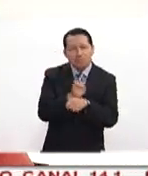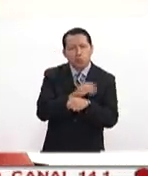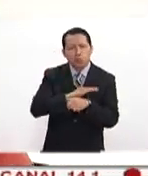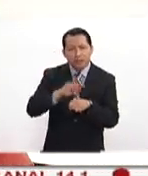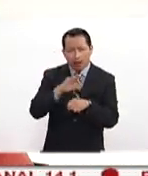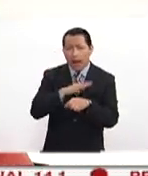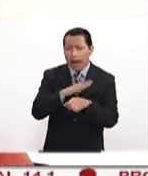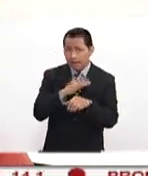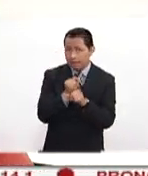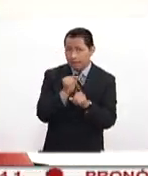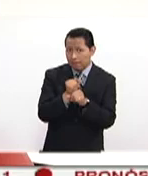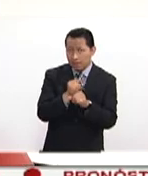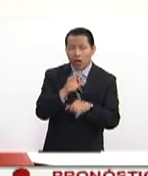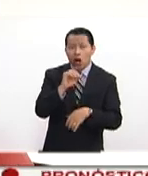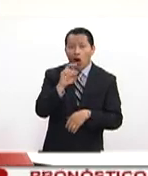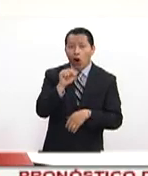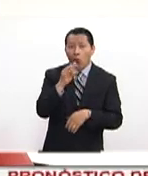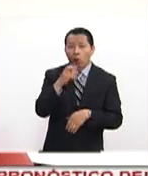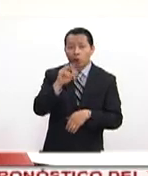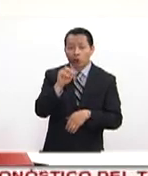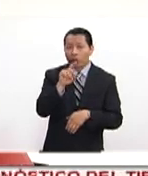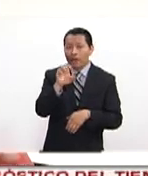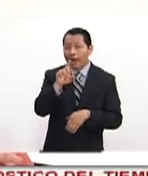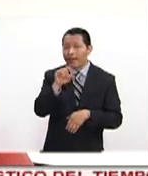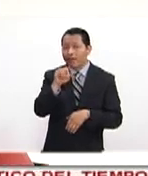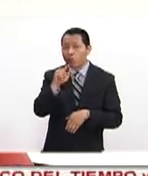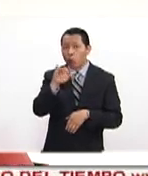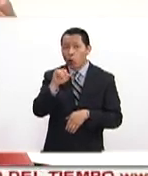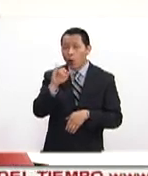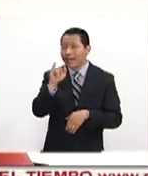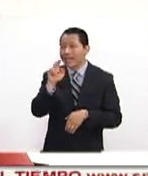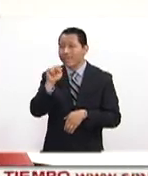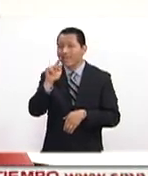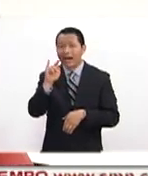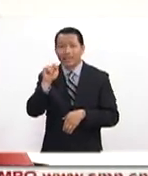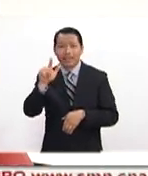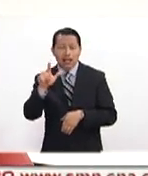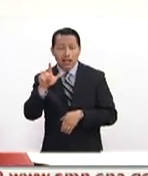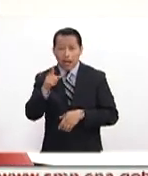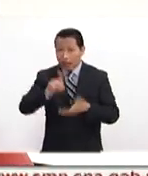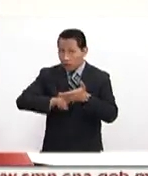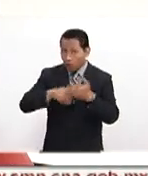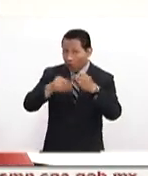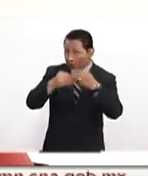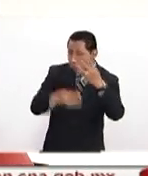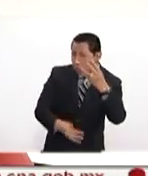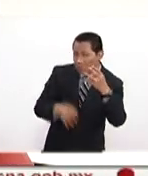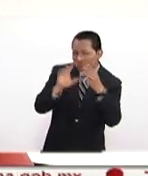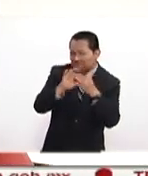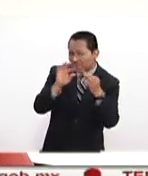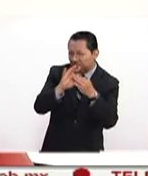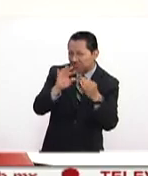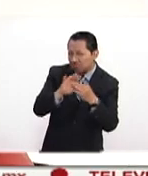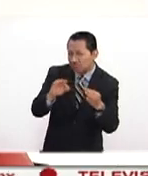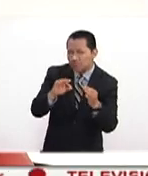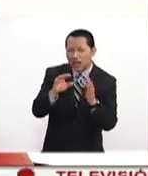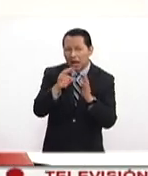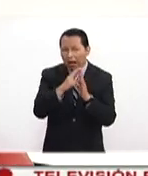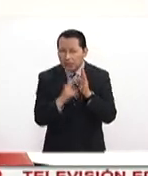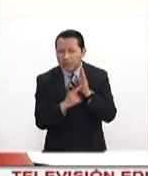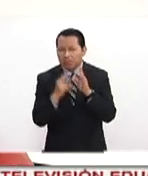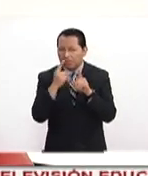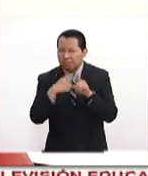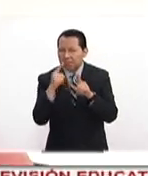entren en la página Concurso de Dibujo Infantil para que ahí puedan ver todos los detalles de la convocatoria,